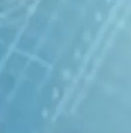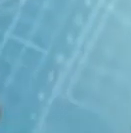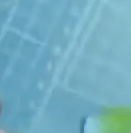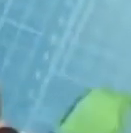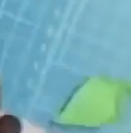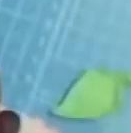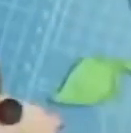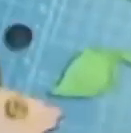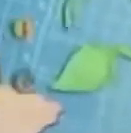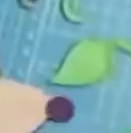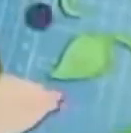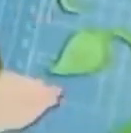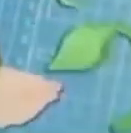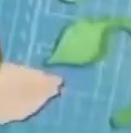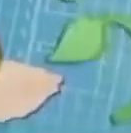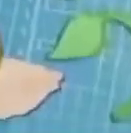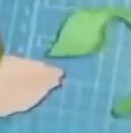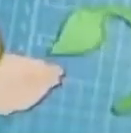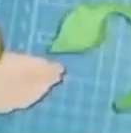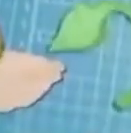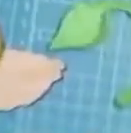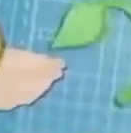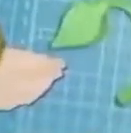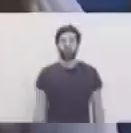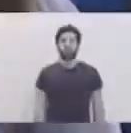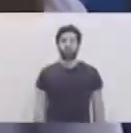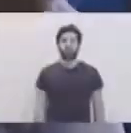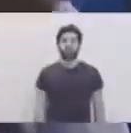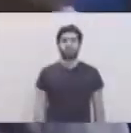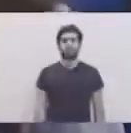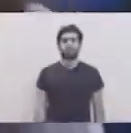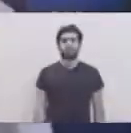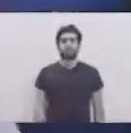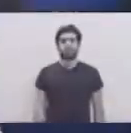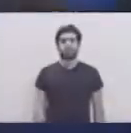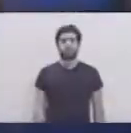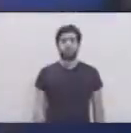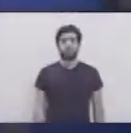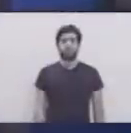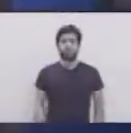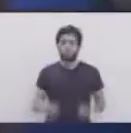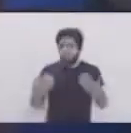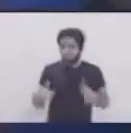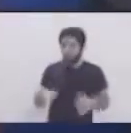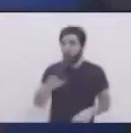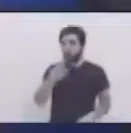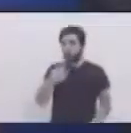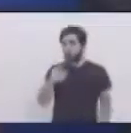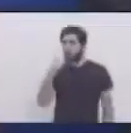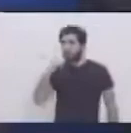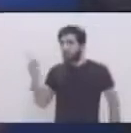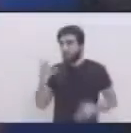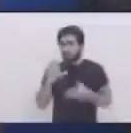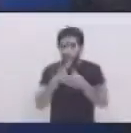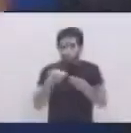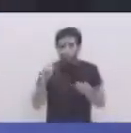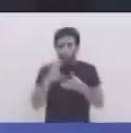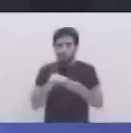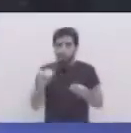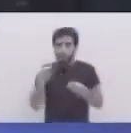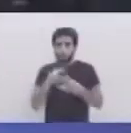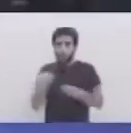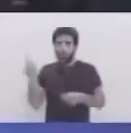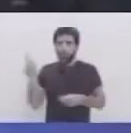Yeah. Ya viene el cuentacuentos del pollo,